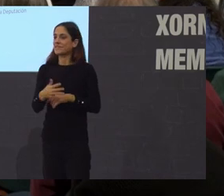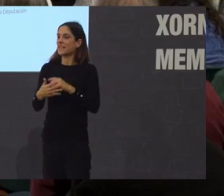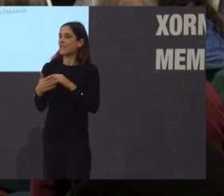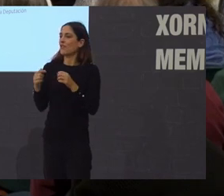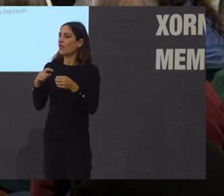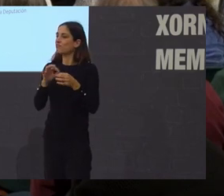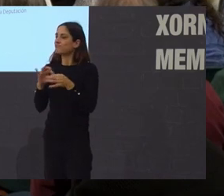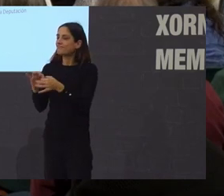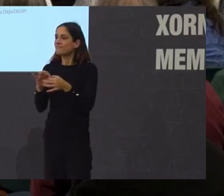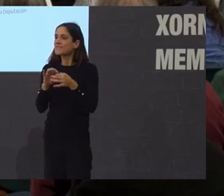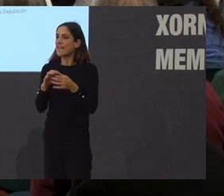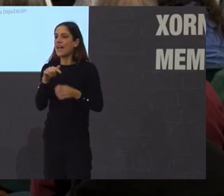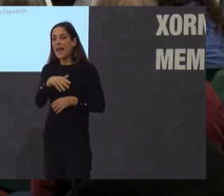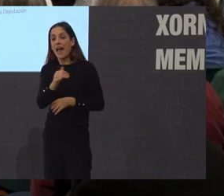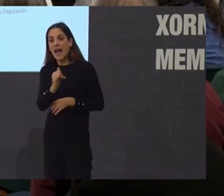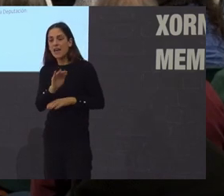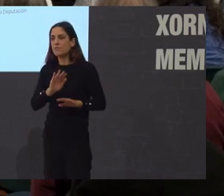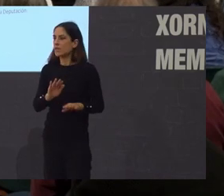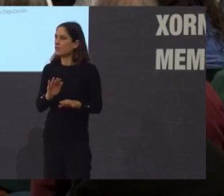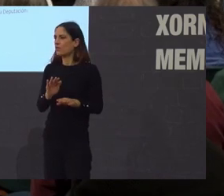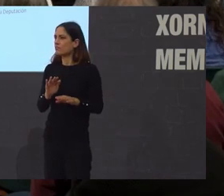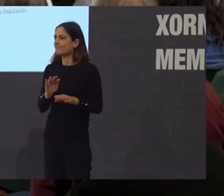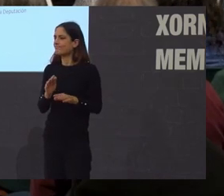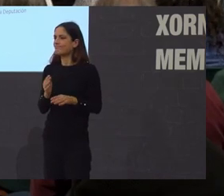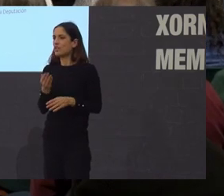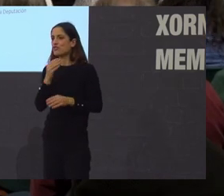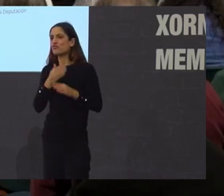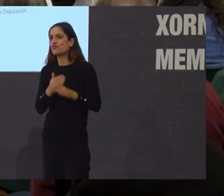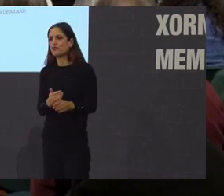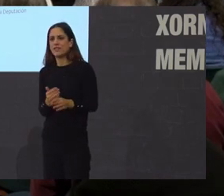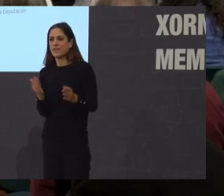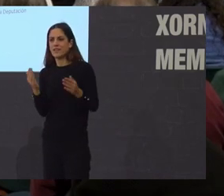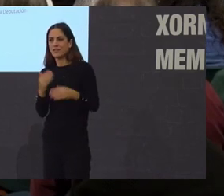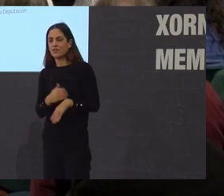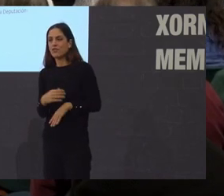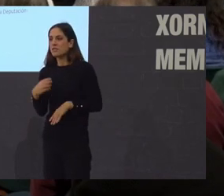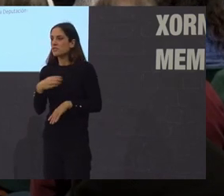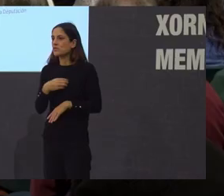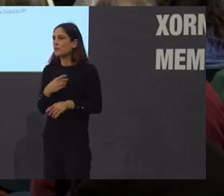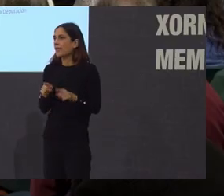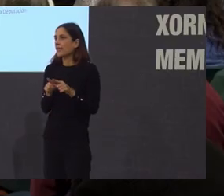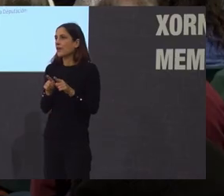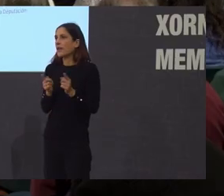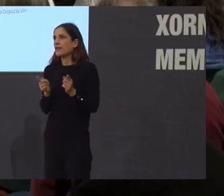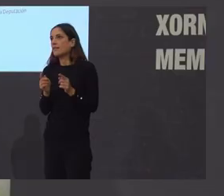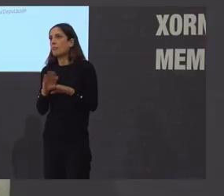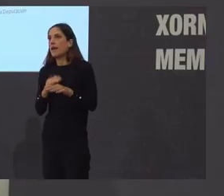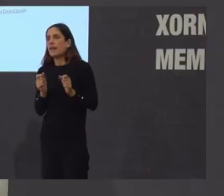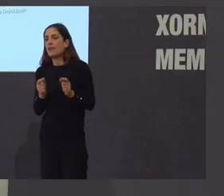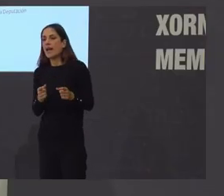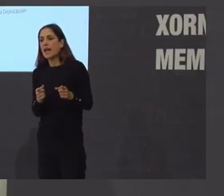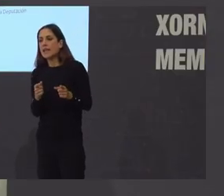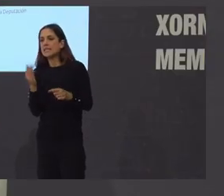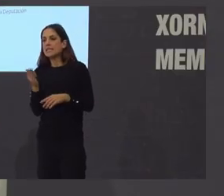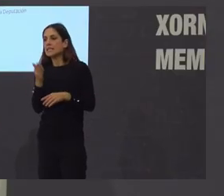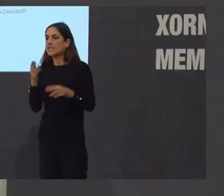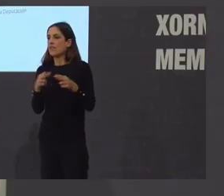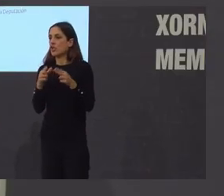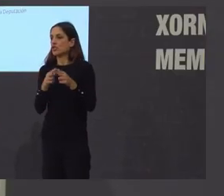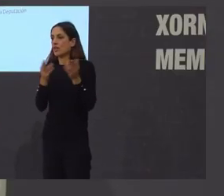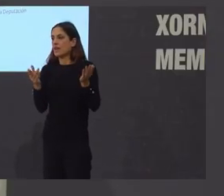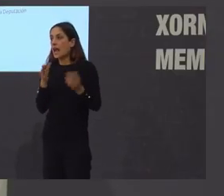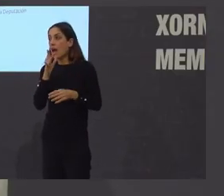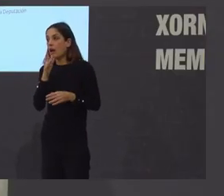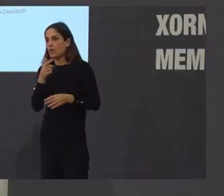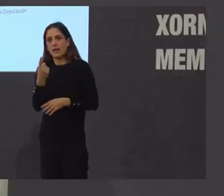demais están aí, pero non chegan nin de lonxe para poder facer ni para ter esta sanción social que agora é necesaria, ¿no?